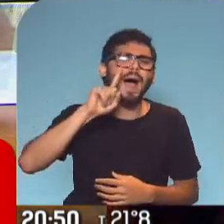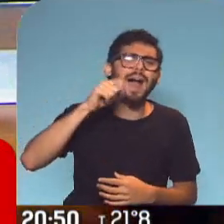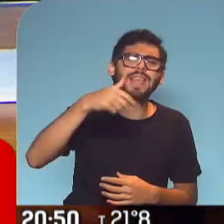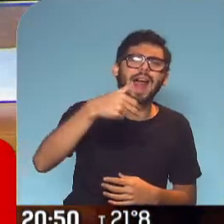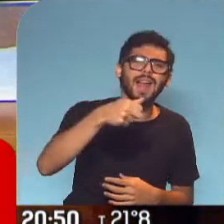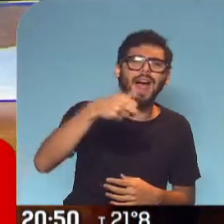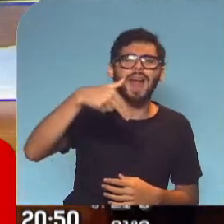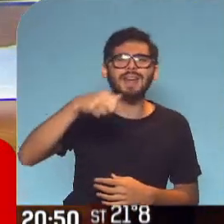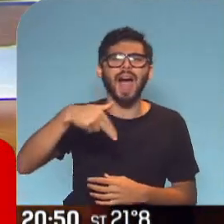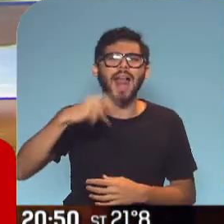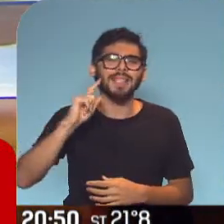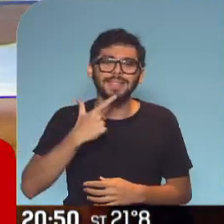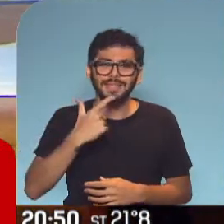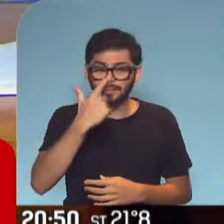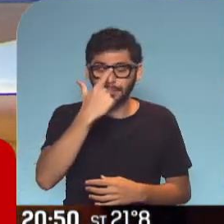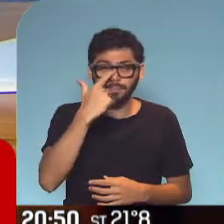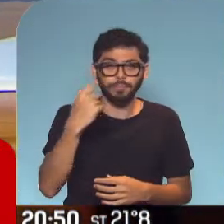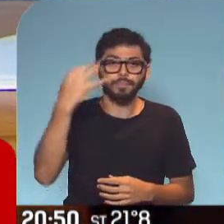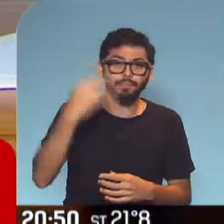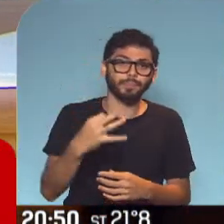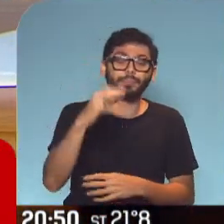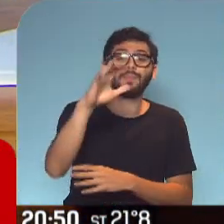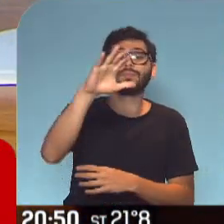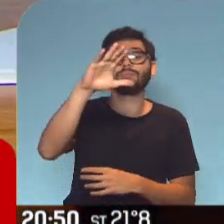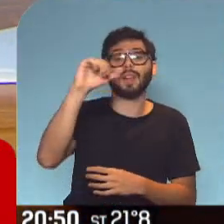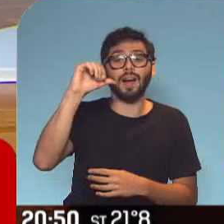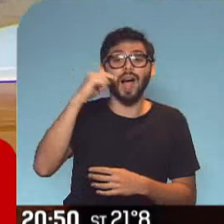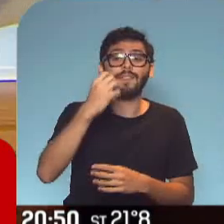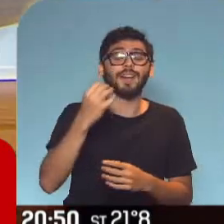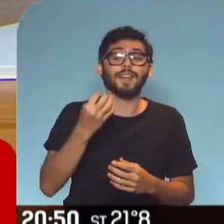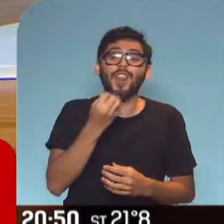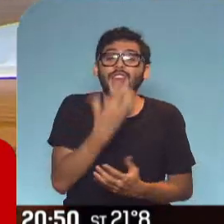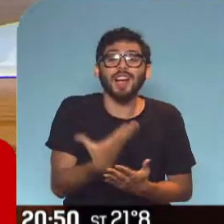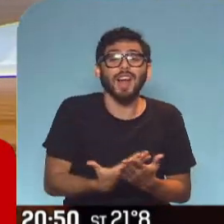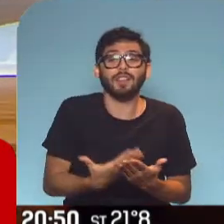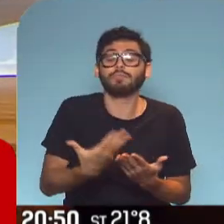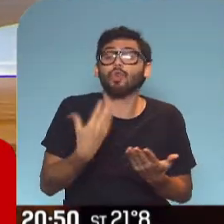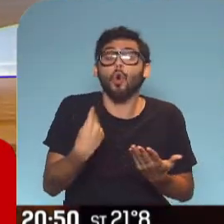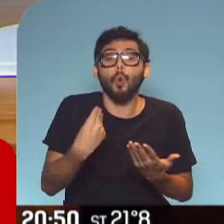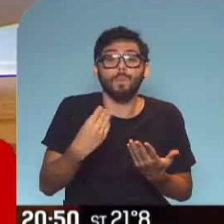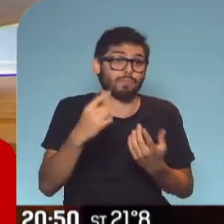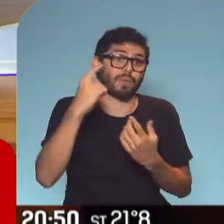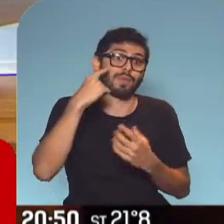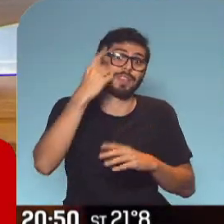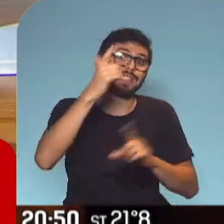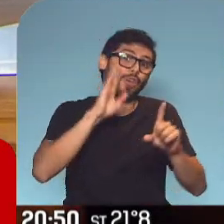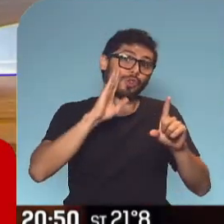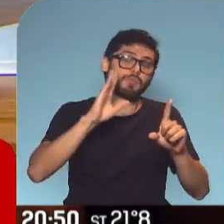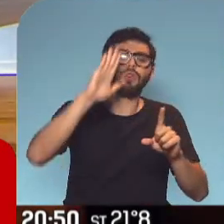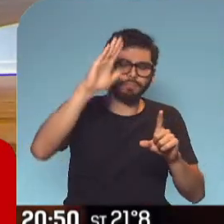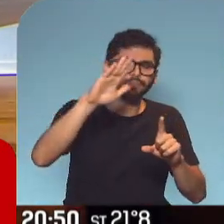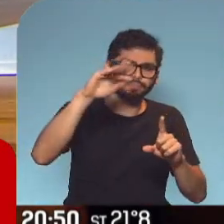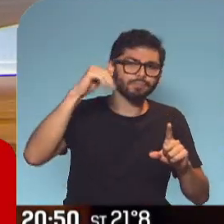Un exhorto, una intimación internacional para que declare. Todavía no está claro de qué manera lo va a hacer, pero Mariana Nanis también está llamada a declarar